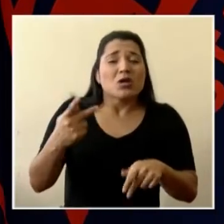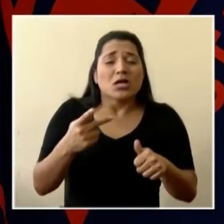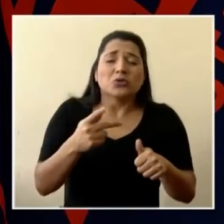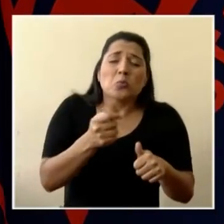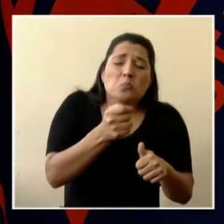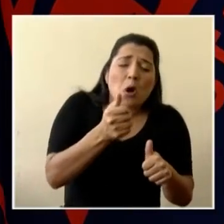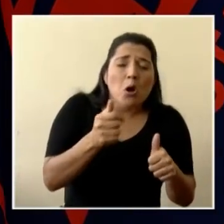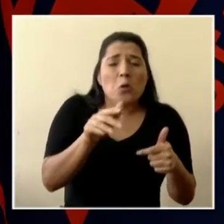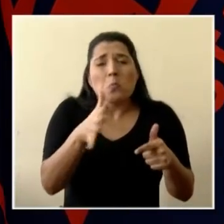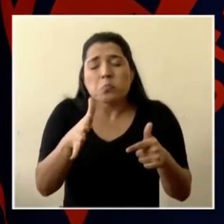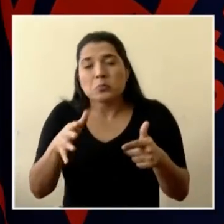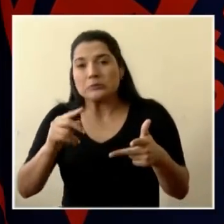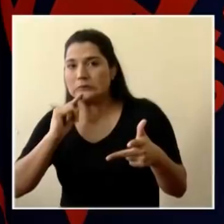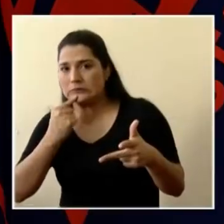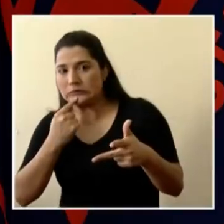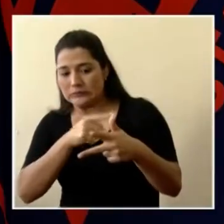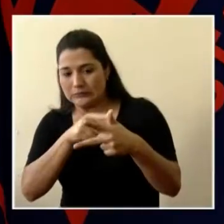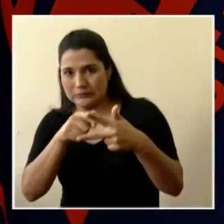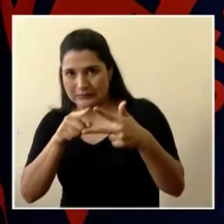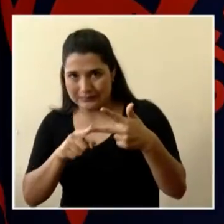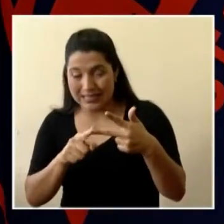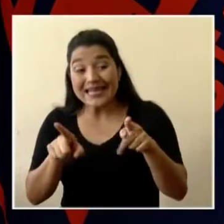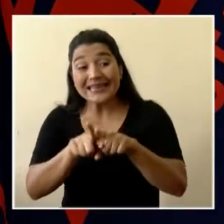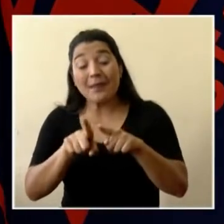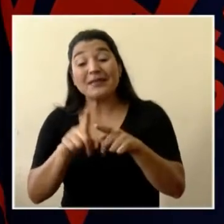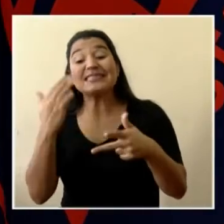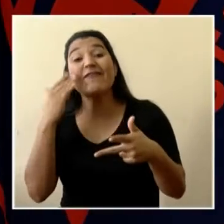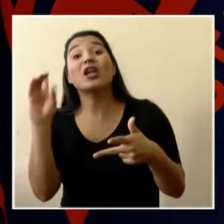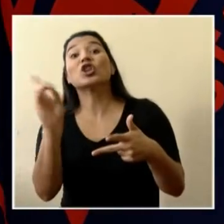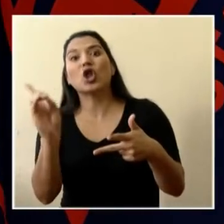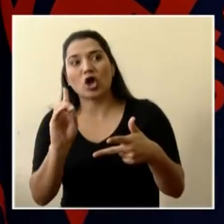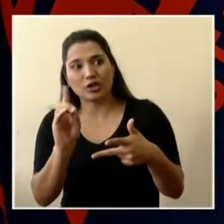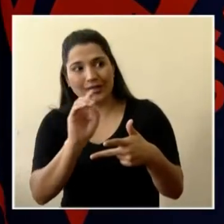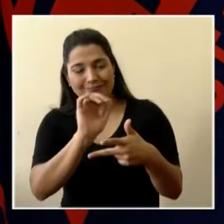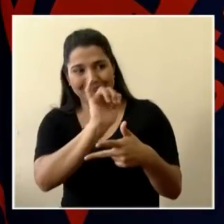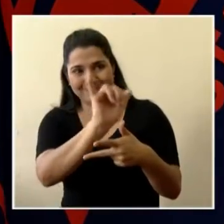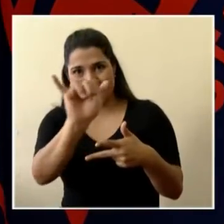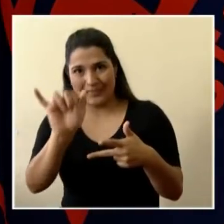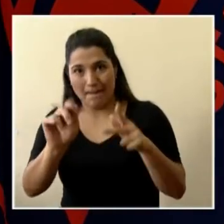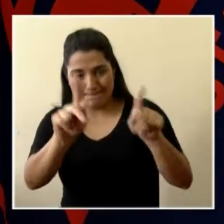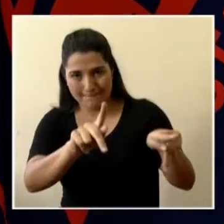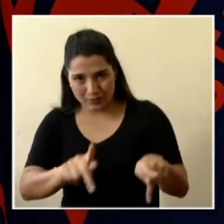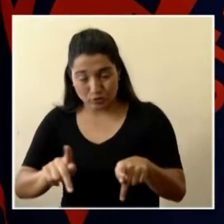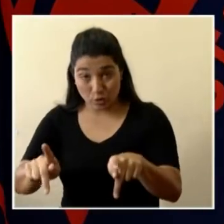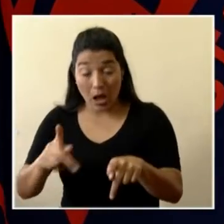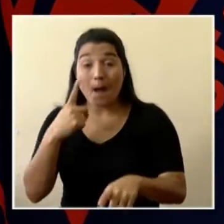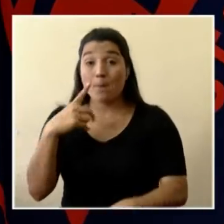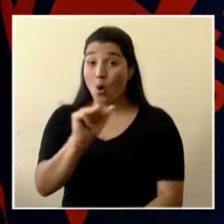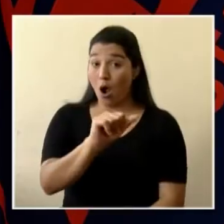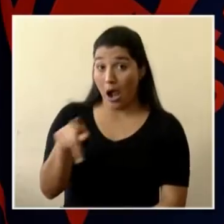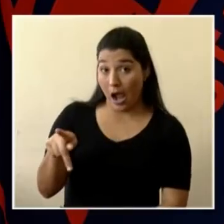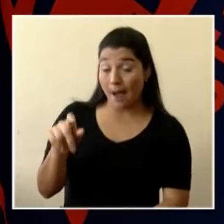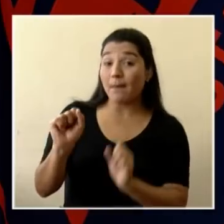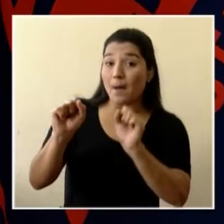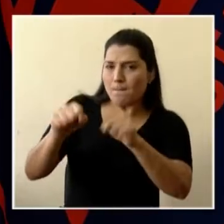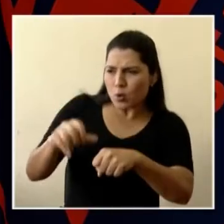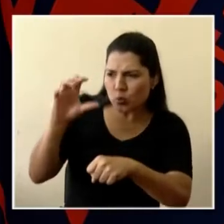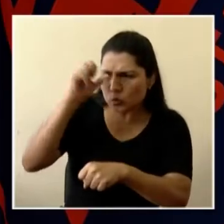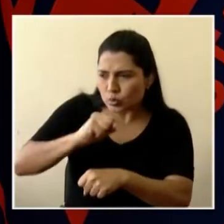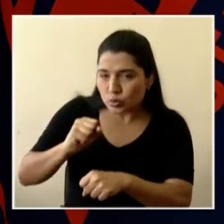o severo, y además permite la geolocalización de estos pacientes. De hecho, a través del app hemos logrado identificar pacientes con